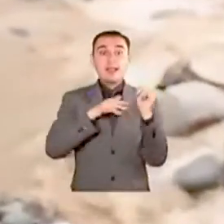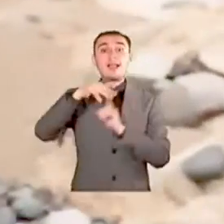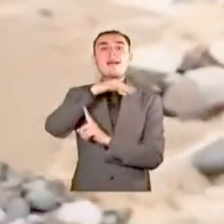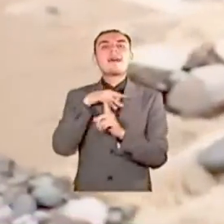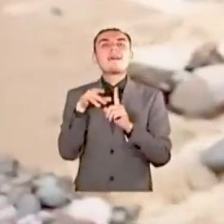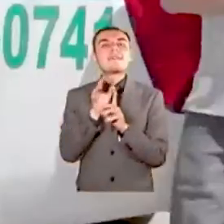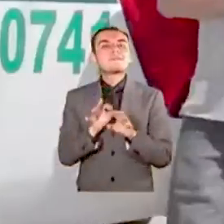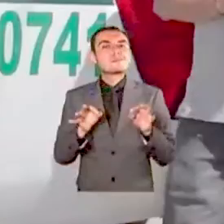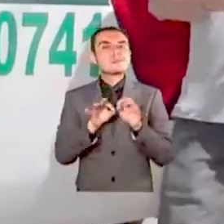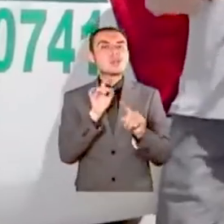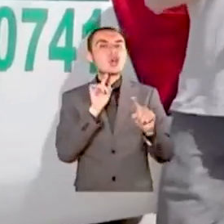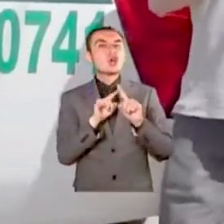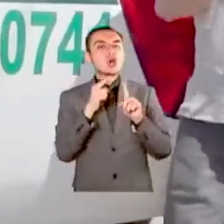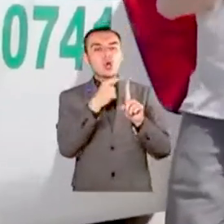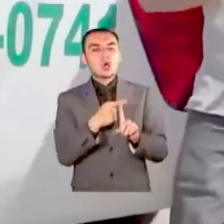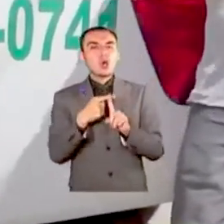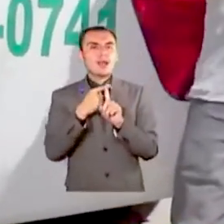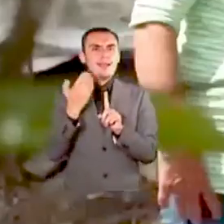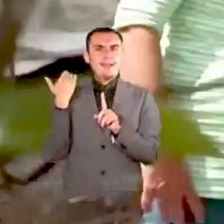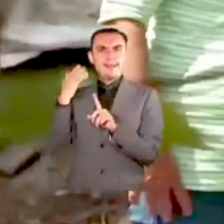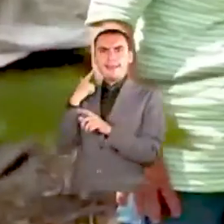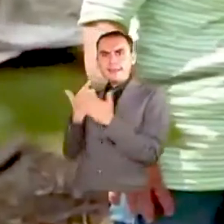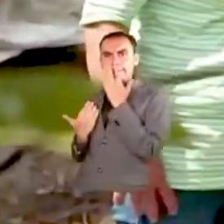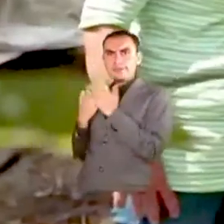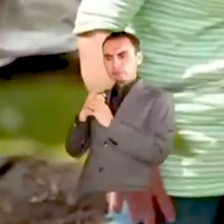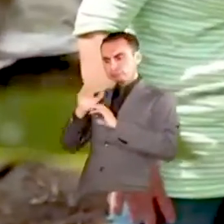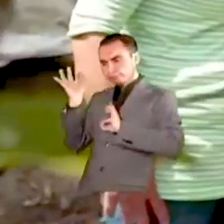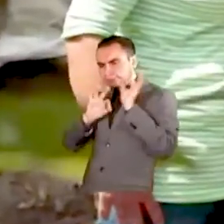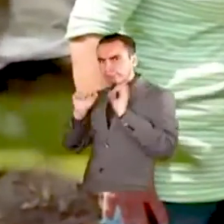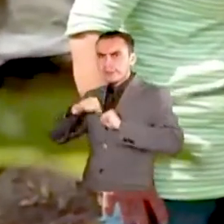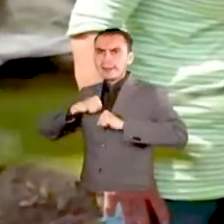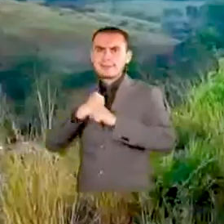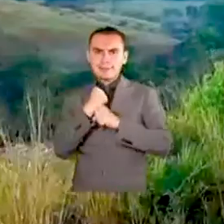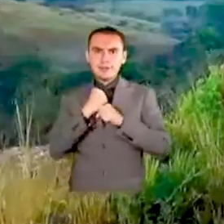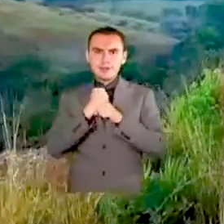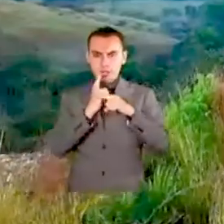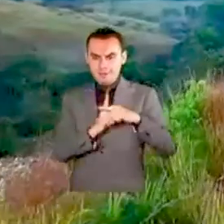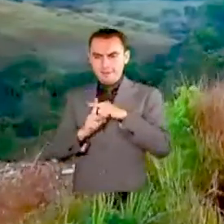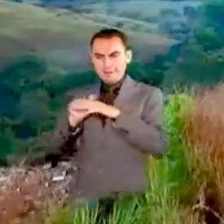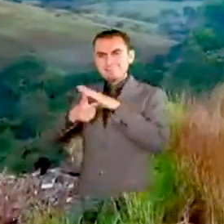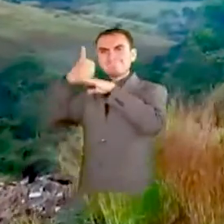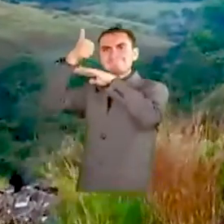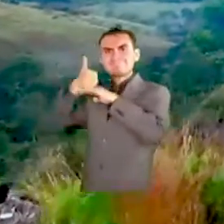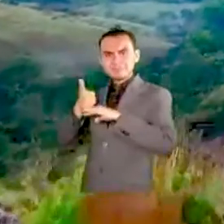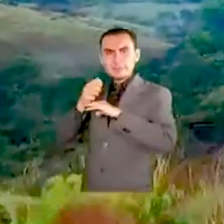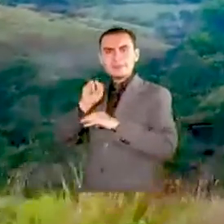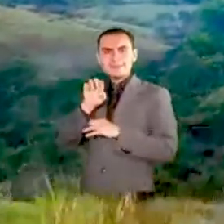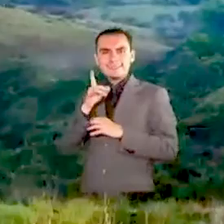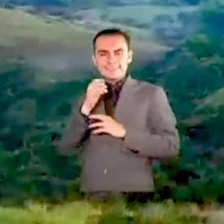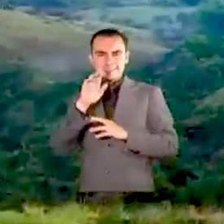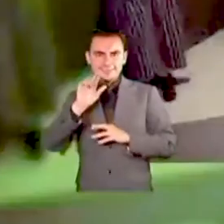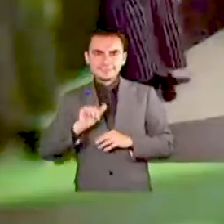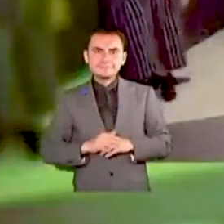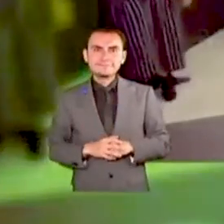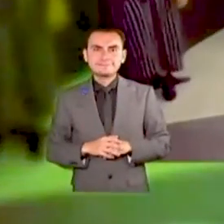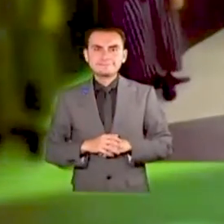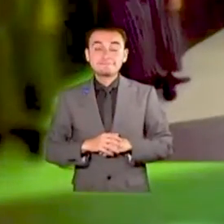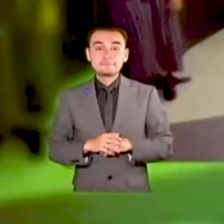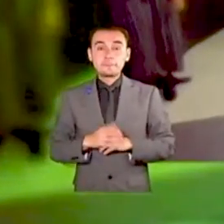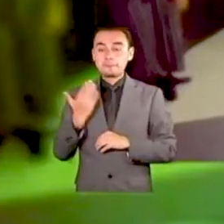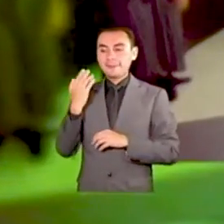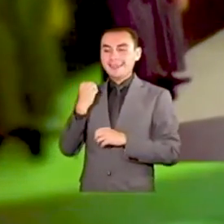las prioridades de la Procuraduría desde el inicio de la administración de la Procuradora Margarita Cabello Blanco.